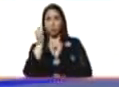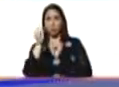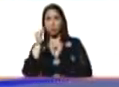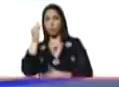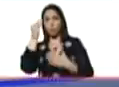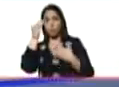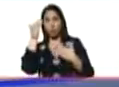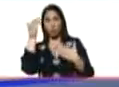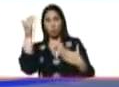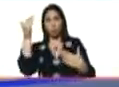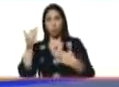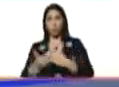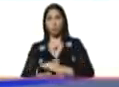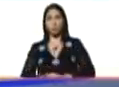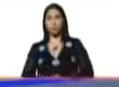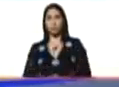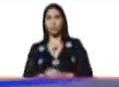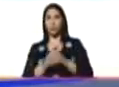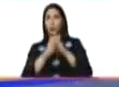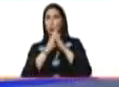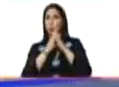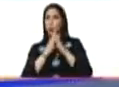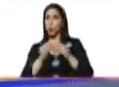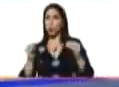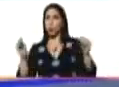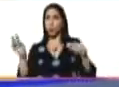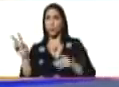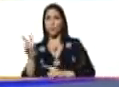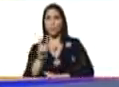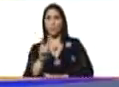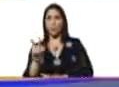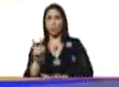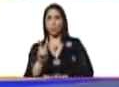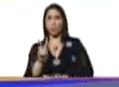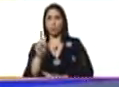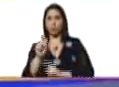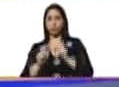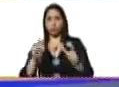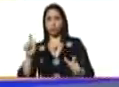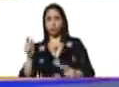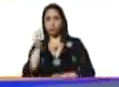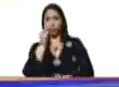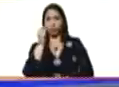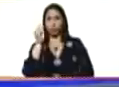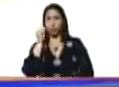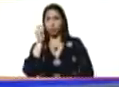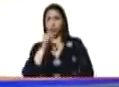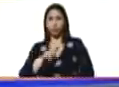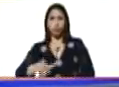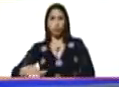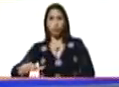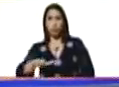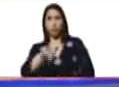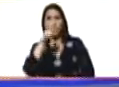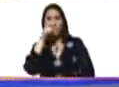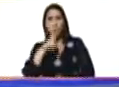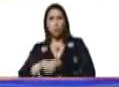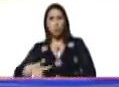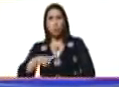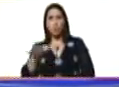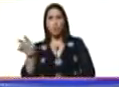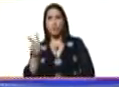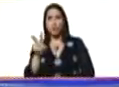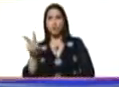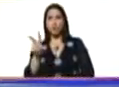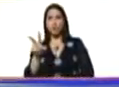saludo a todos los venezolanos y a todas las venezolanas que,